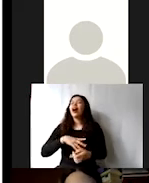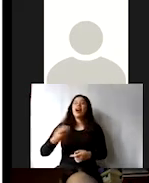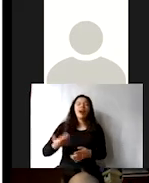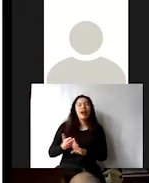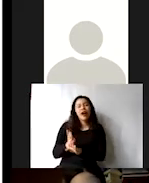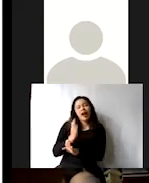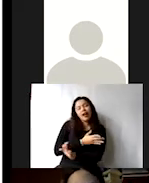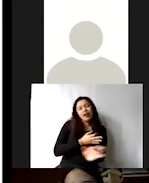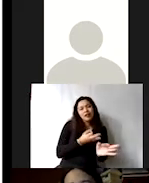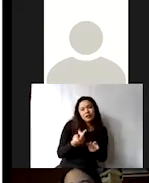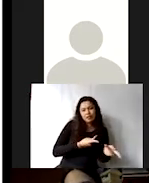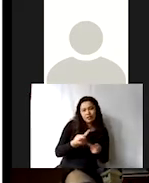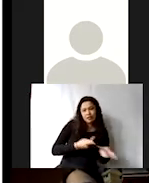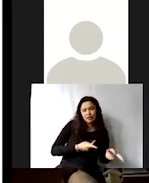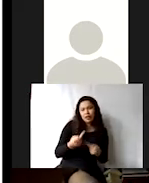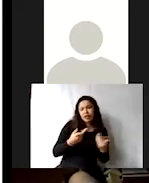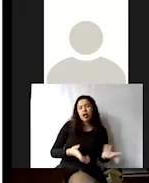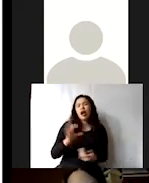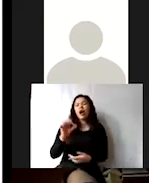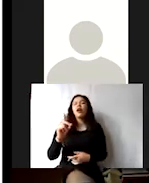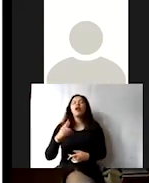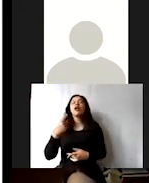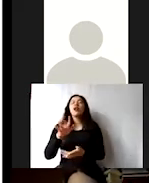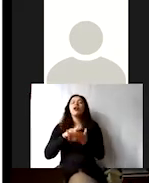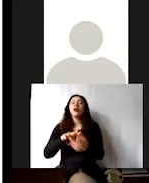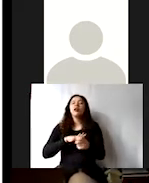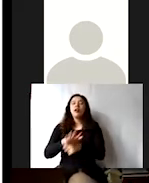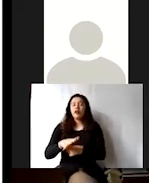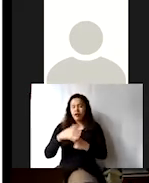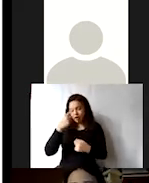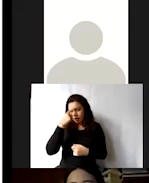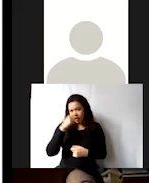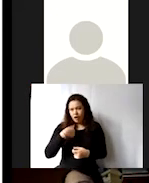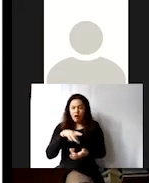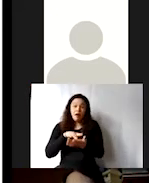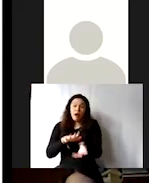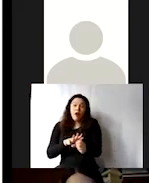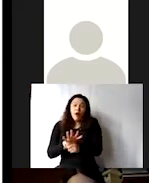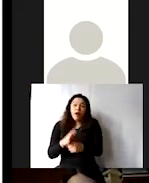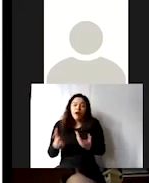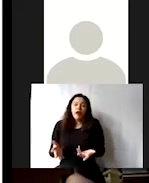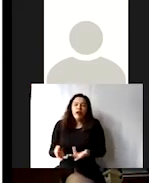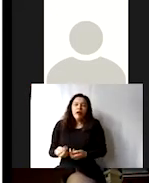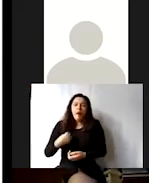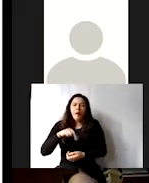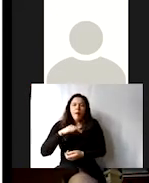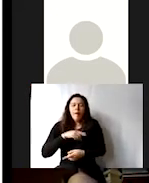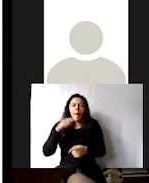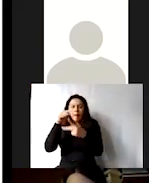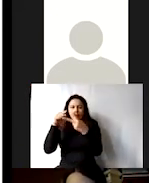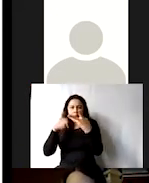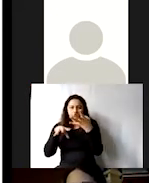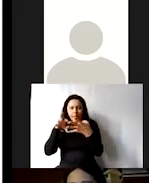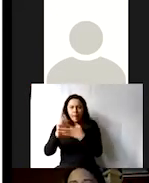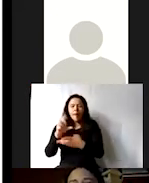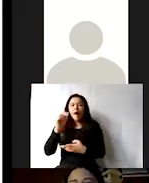esto, de a qué ODS contribuye o a qué metas estoy contribuyendo. No vamos a revisar las metas completas